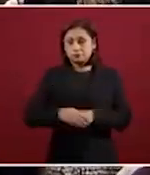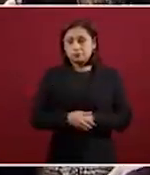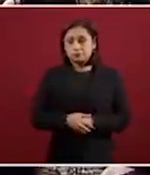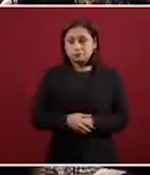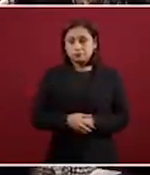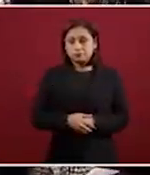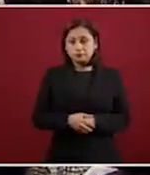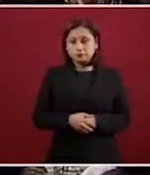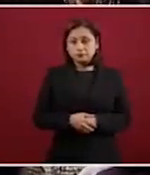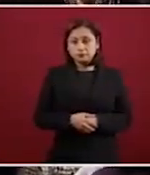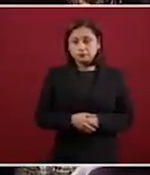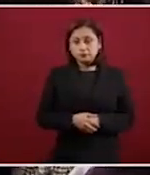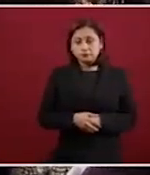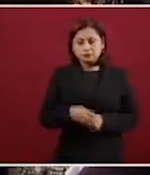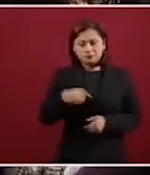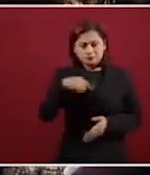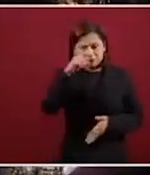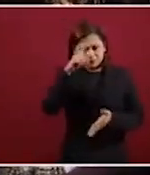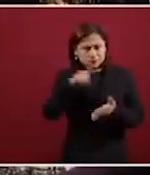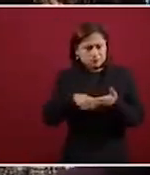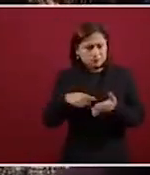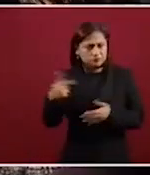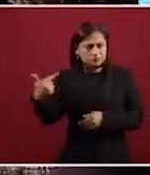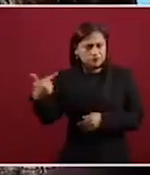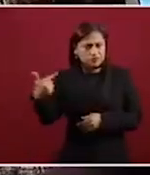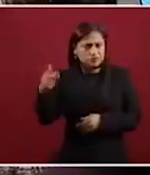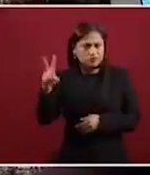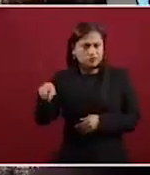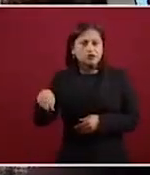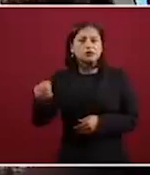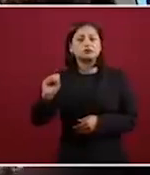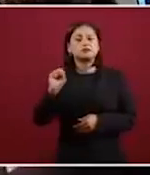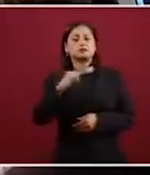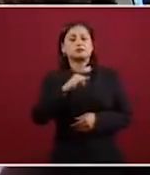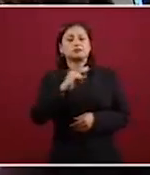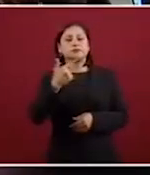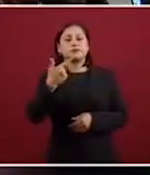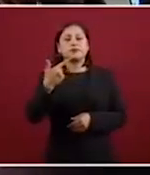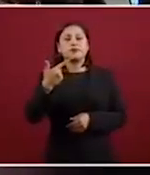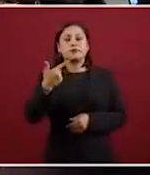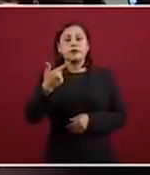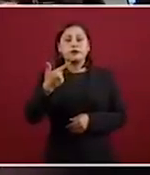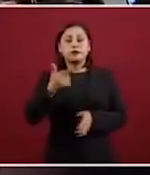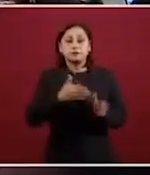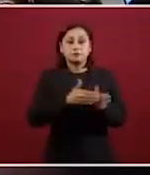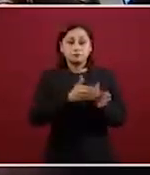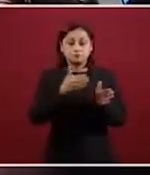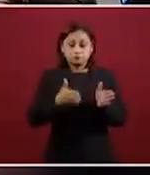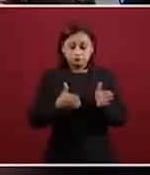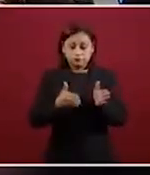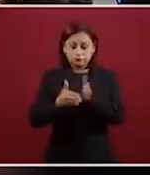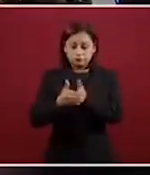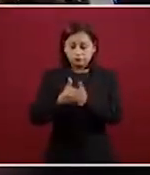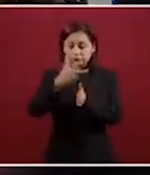Creo que siete, Rogelio. Son siete tramos. Siete tramos. Para poder terminar.